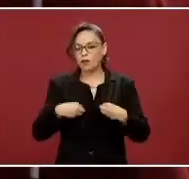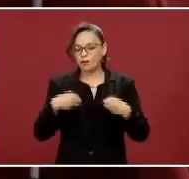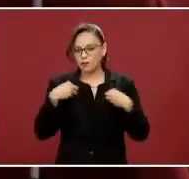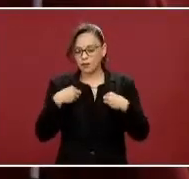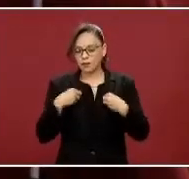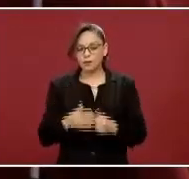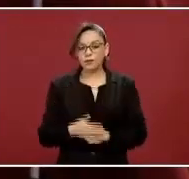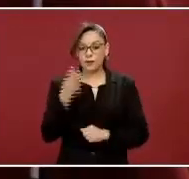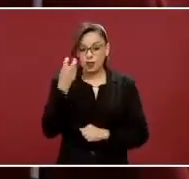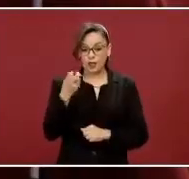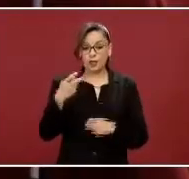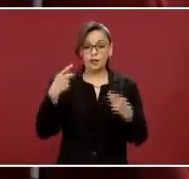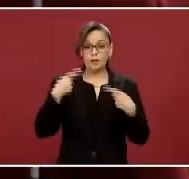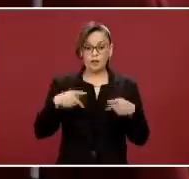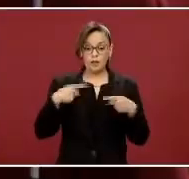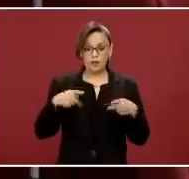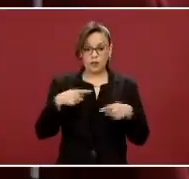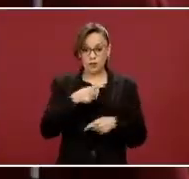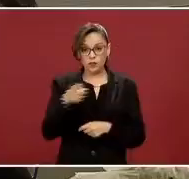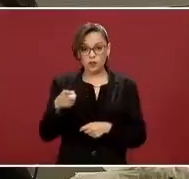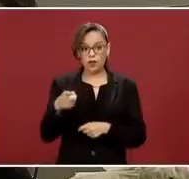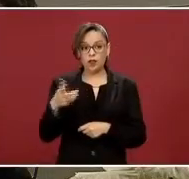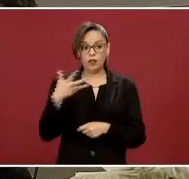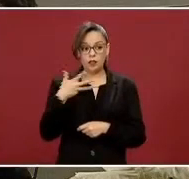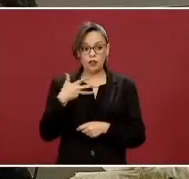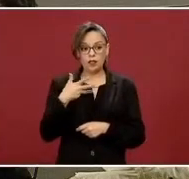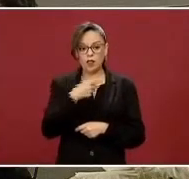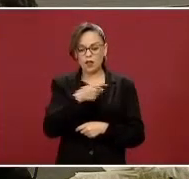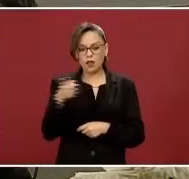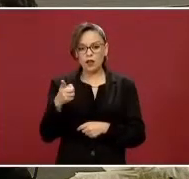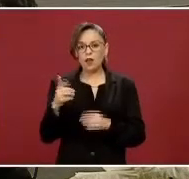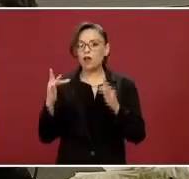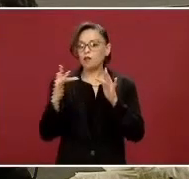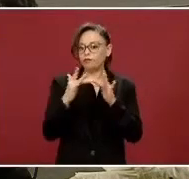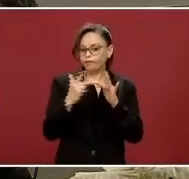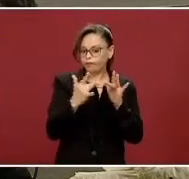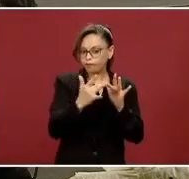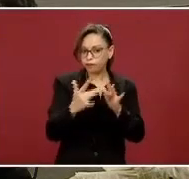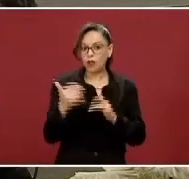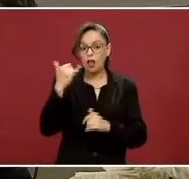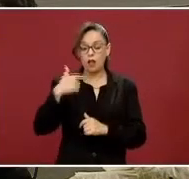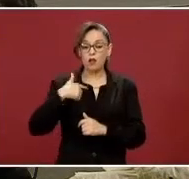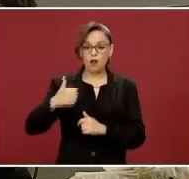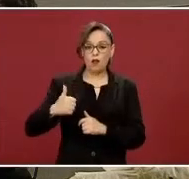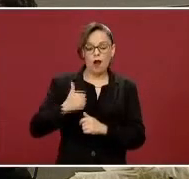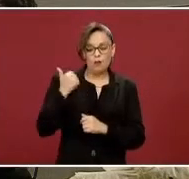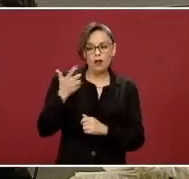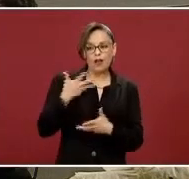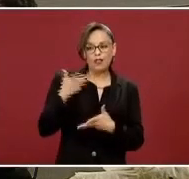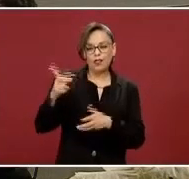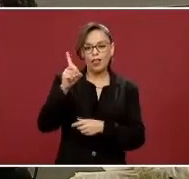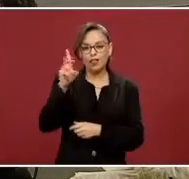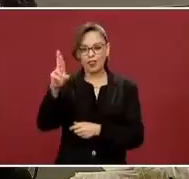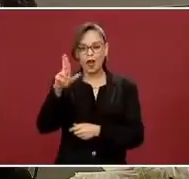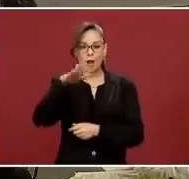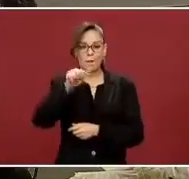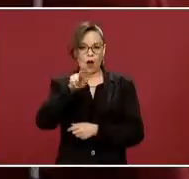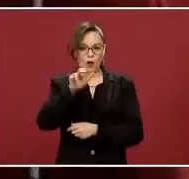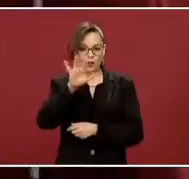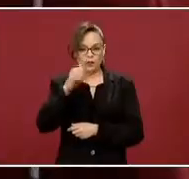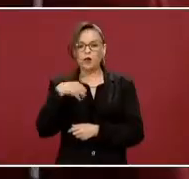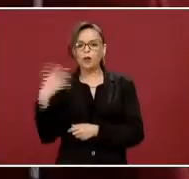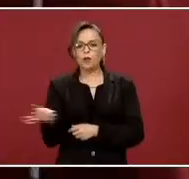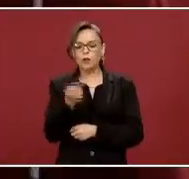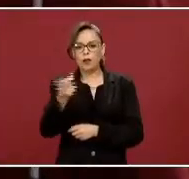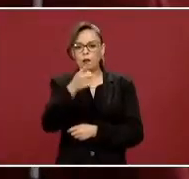estas personas a su vez tienen contactos. Y aprovechando la presencia del doctor Mauricio, preguntarles si las personas que